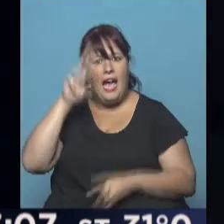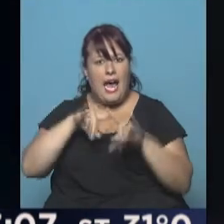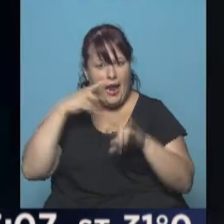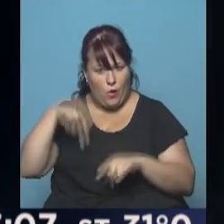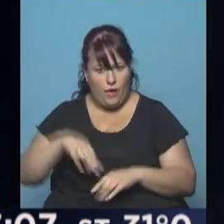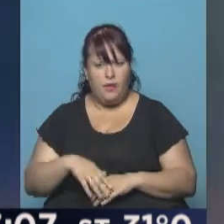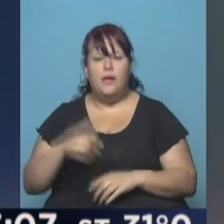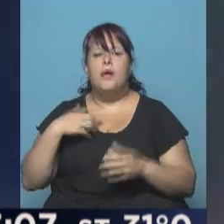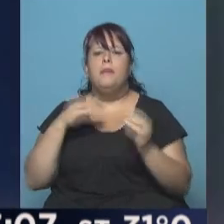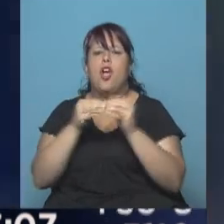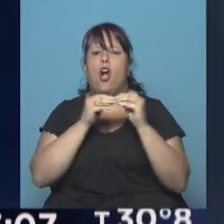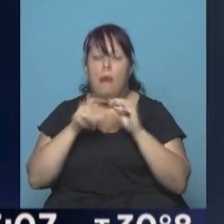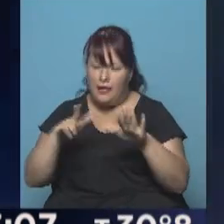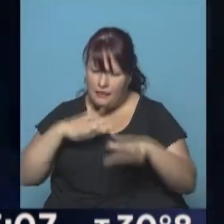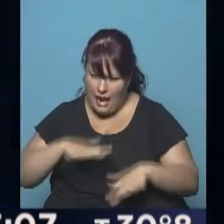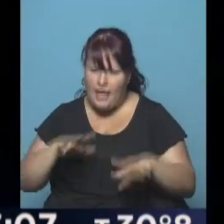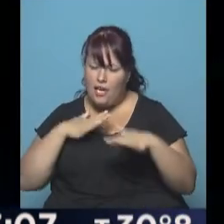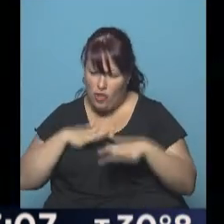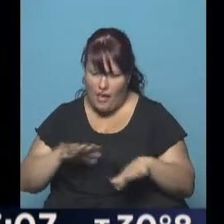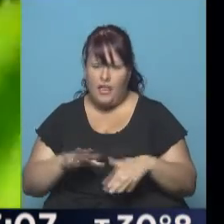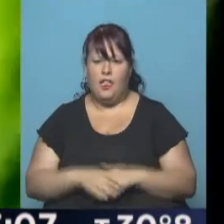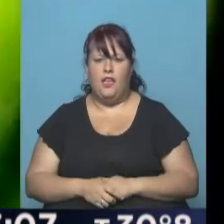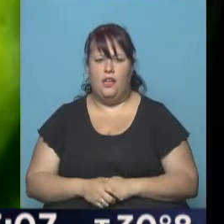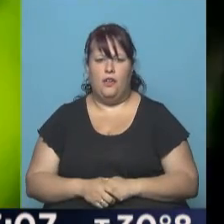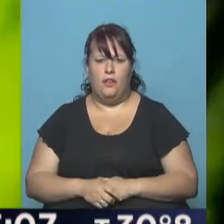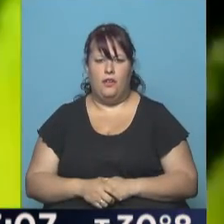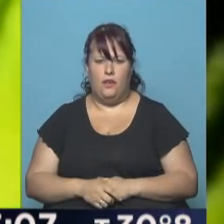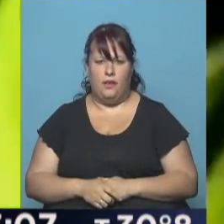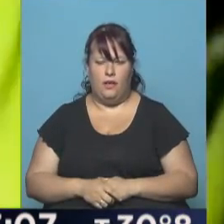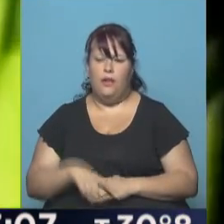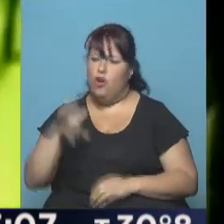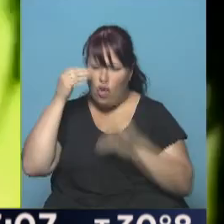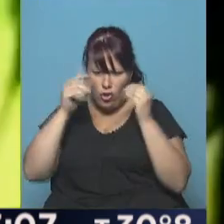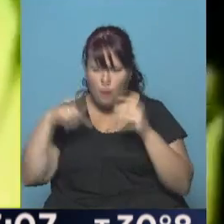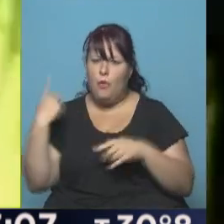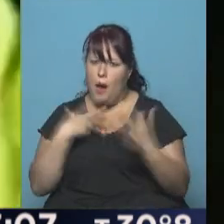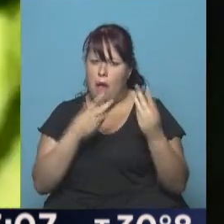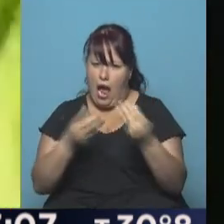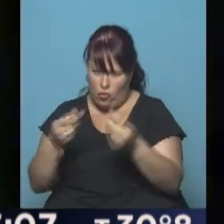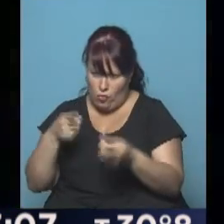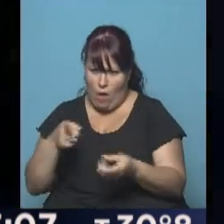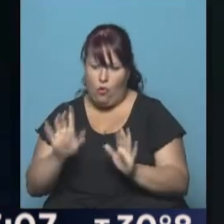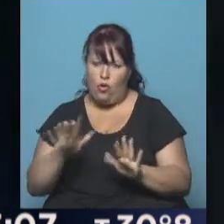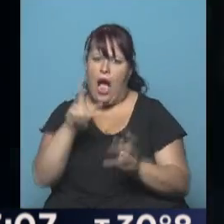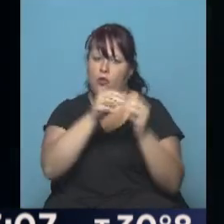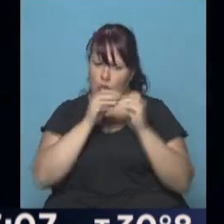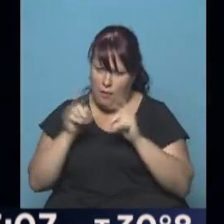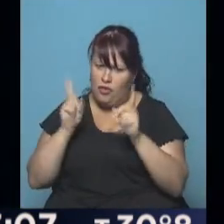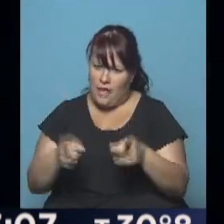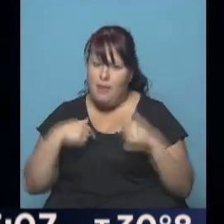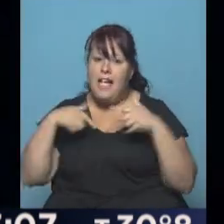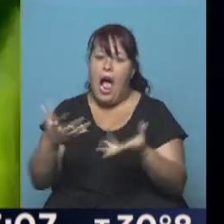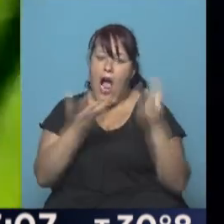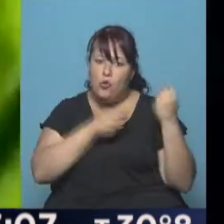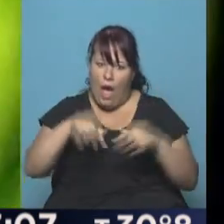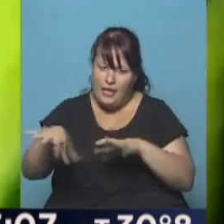Mi tripulación. No, tranquilo, tranquilo, técnico, que... No te preocupes, que estamos para colaborar a ti y a tus amigos también. Los que estamos sacando de